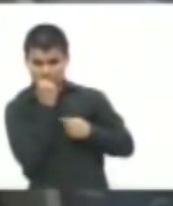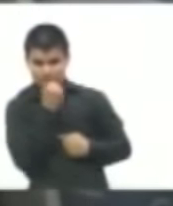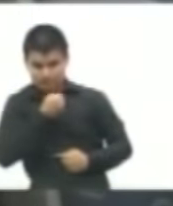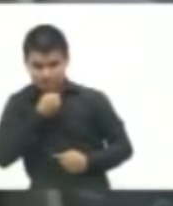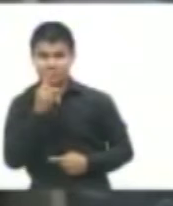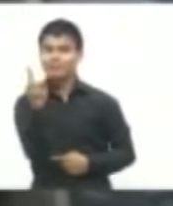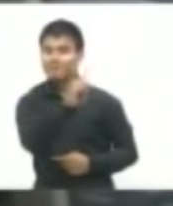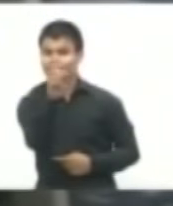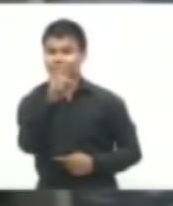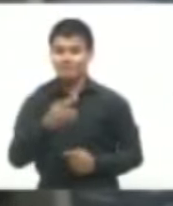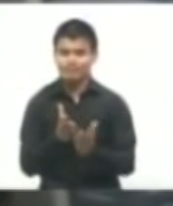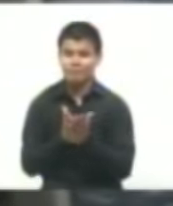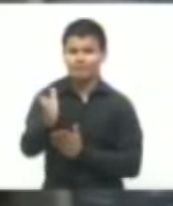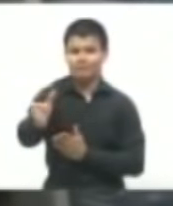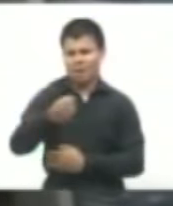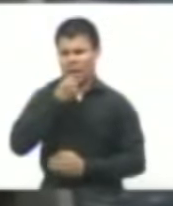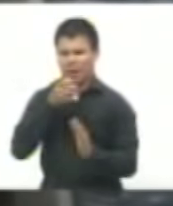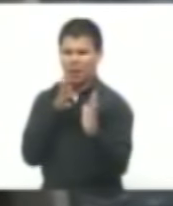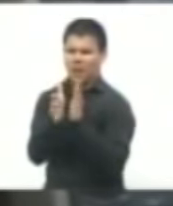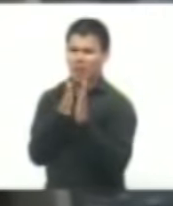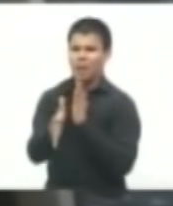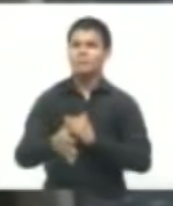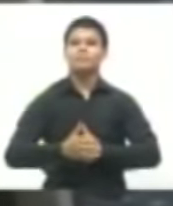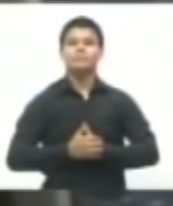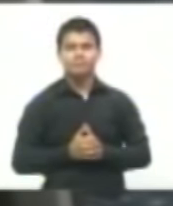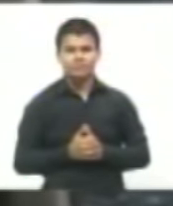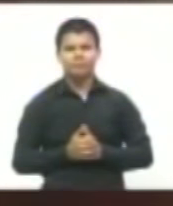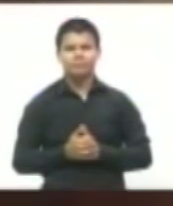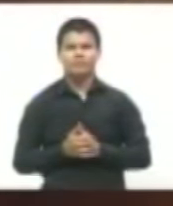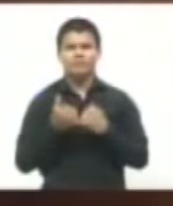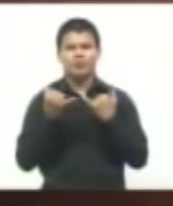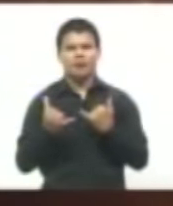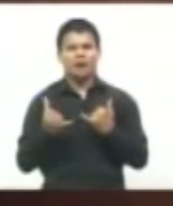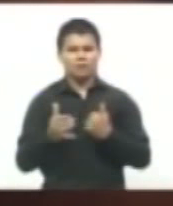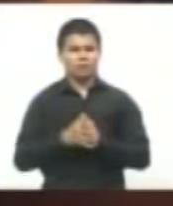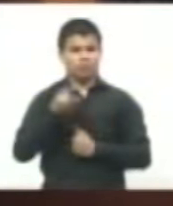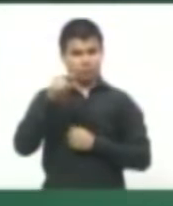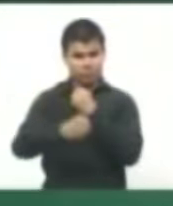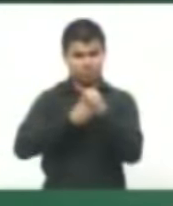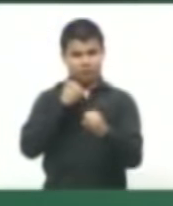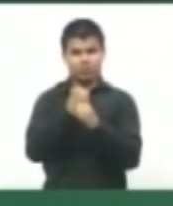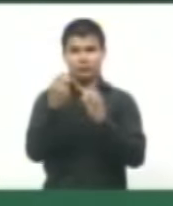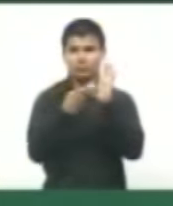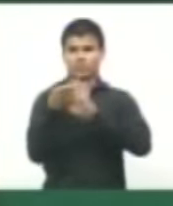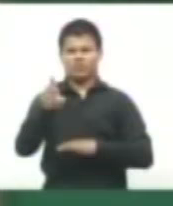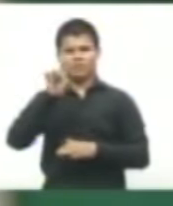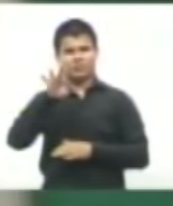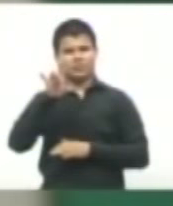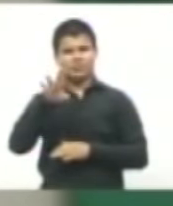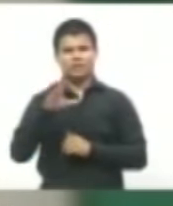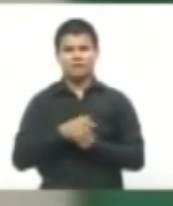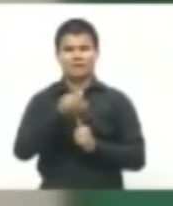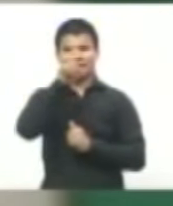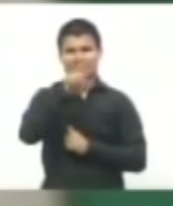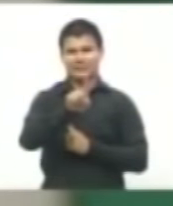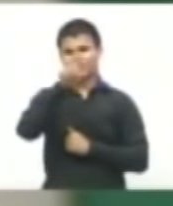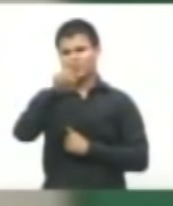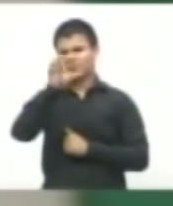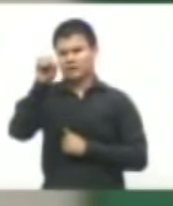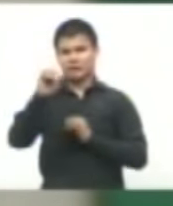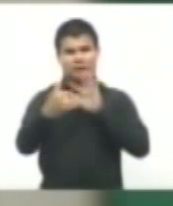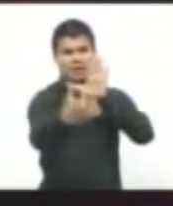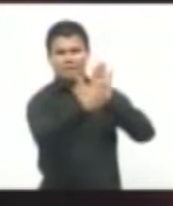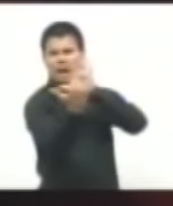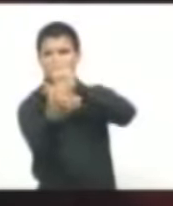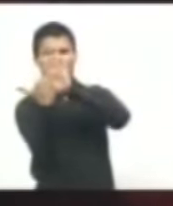en Colombia se han asesinado 152 periodistas. Para el 2015 se registraron 160 amenazas y según la Federación Latinoamericana